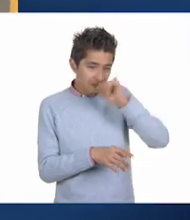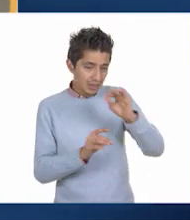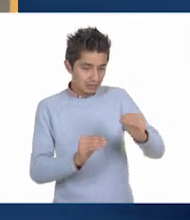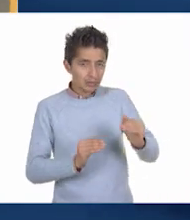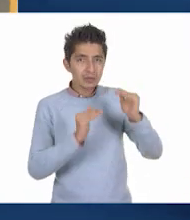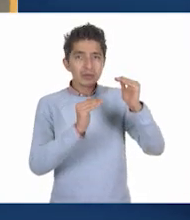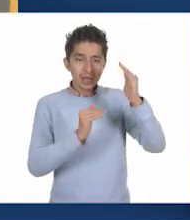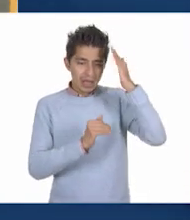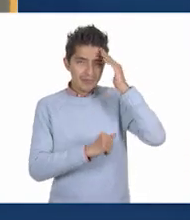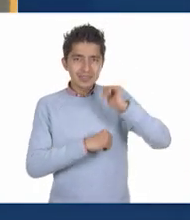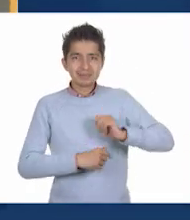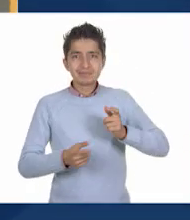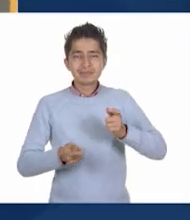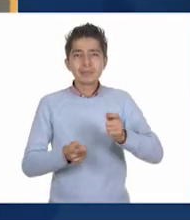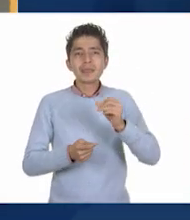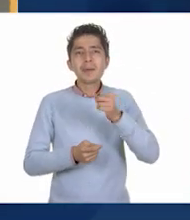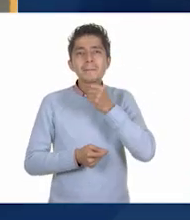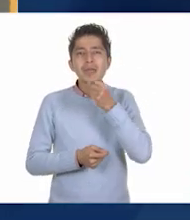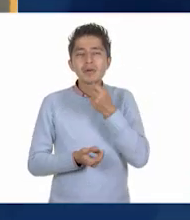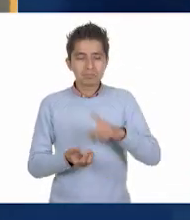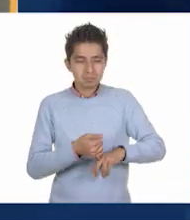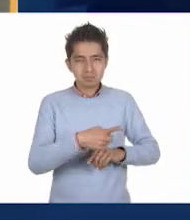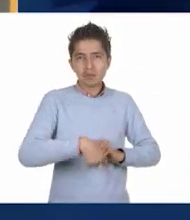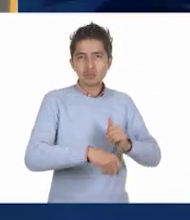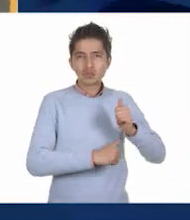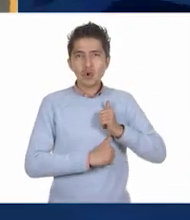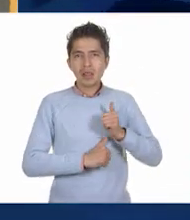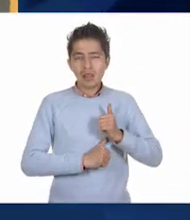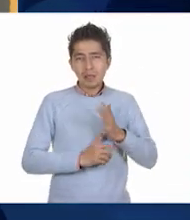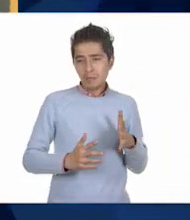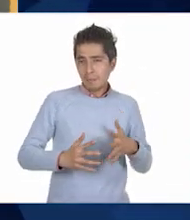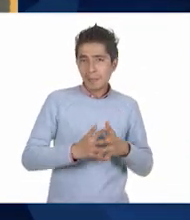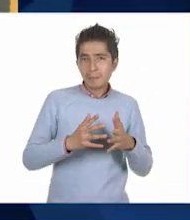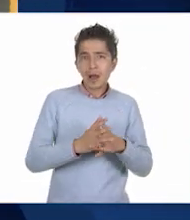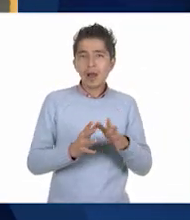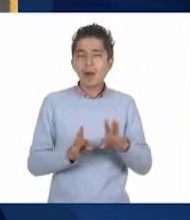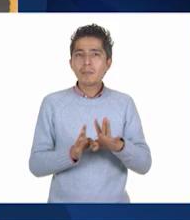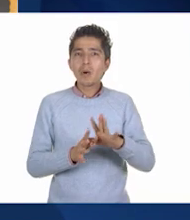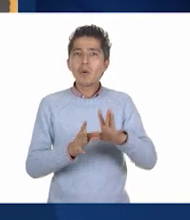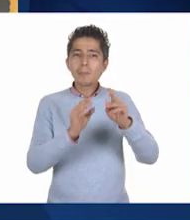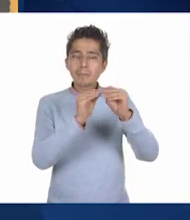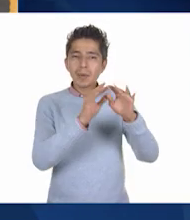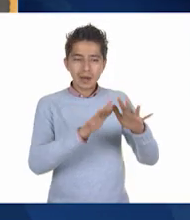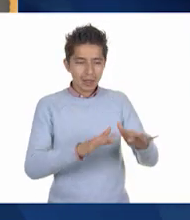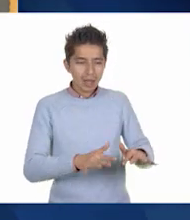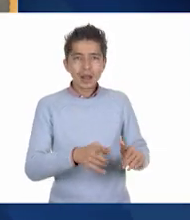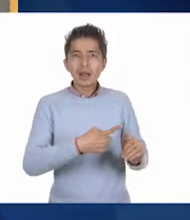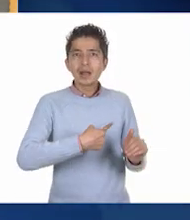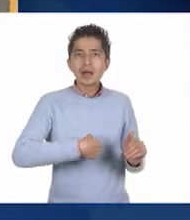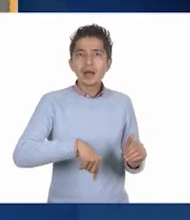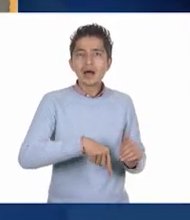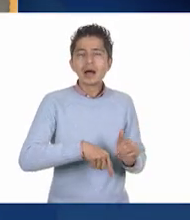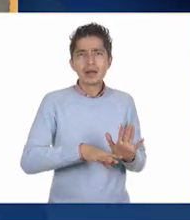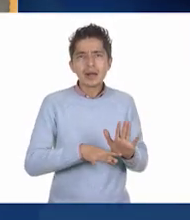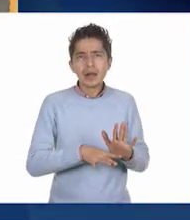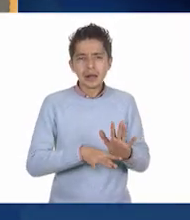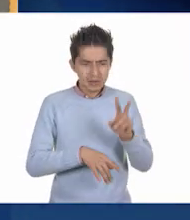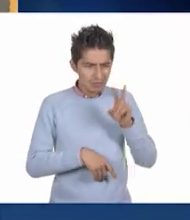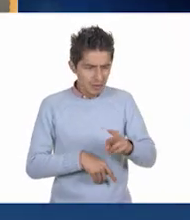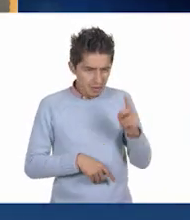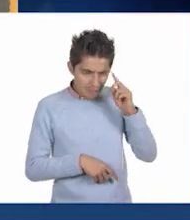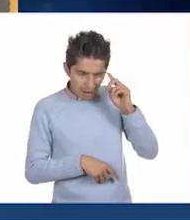y transformar a viejos en soldados es una cocina heroica y milagrosa que solo inventarla ya es